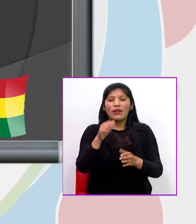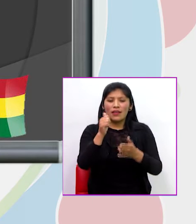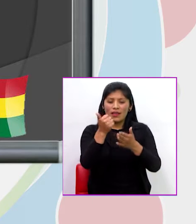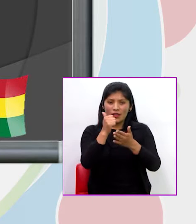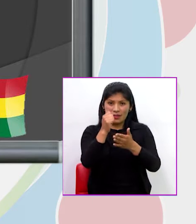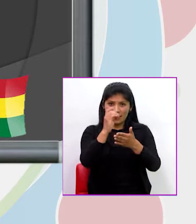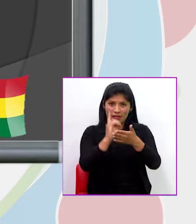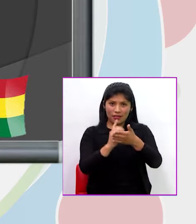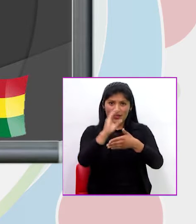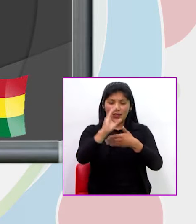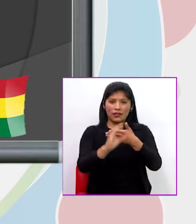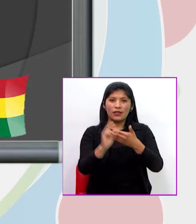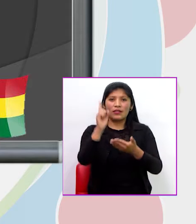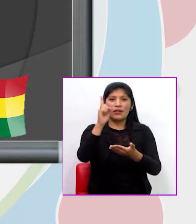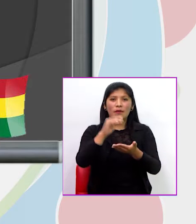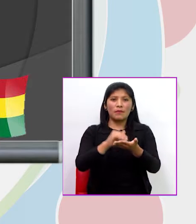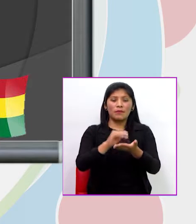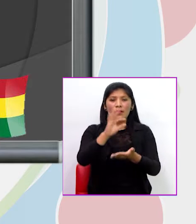diciembre del año